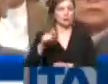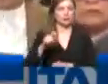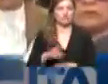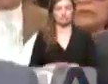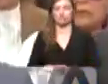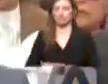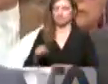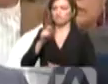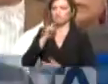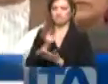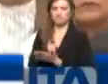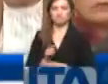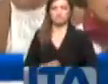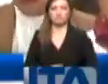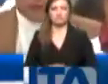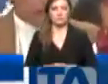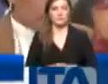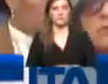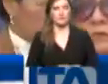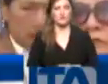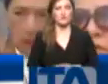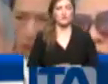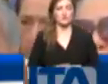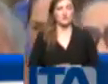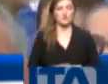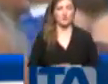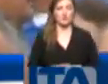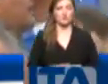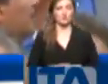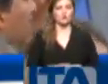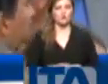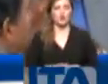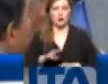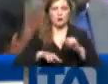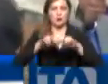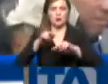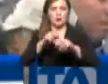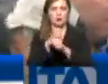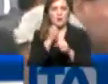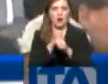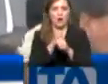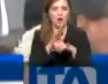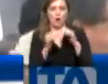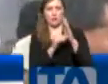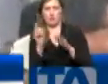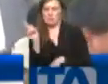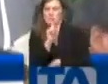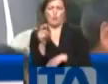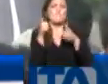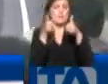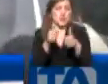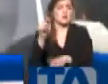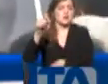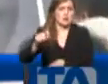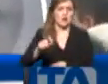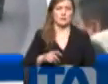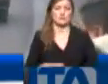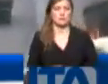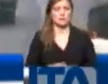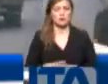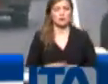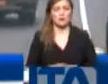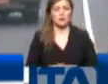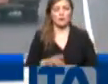Desde luego que sí, no nos oponemos jamás a la obra en sí, porque es muy necesaria y